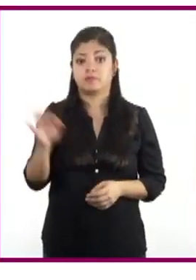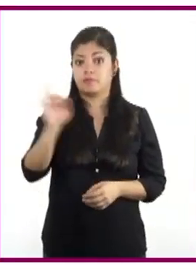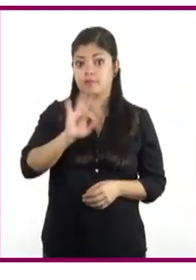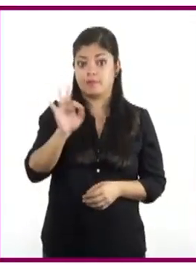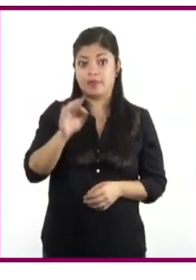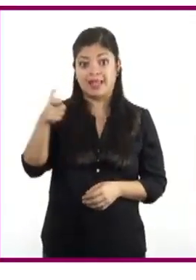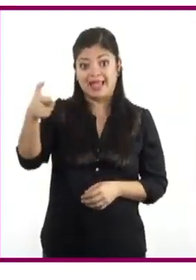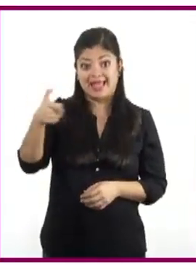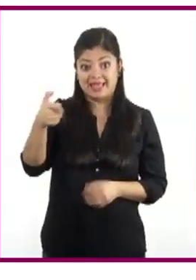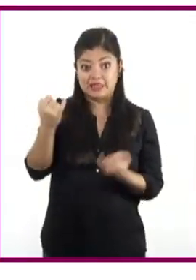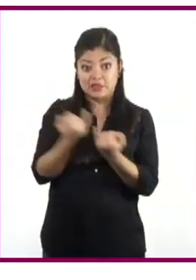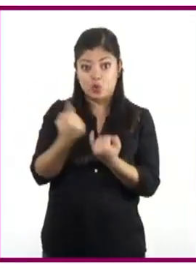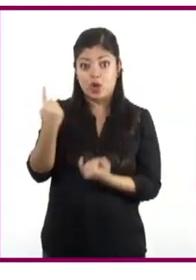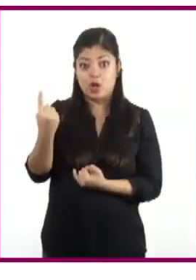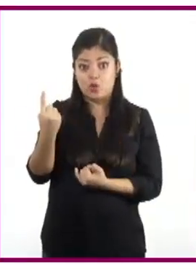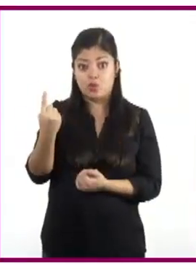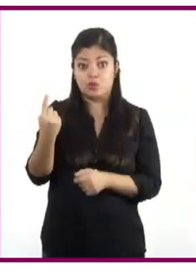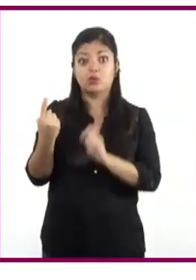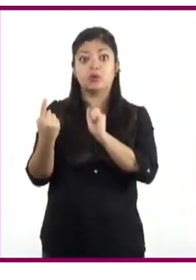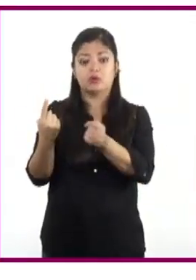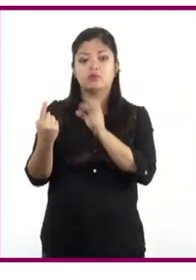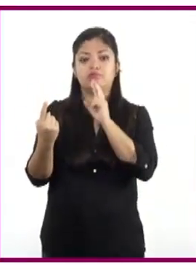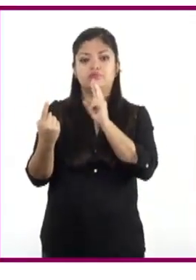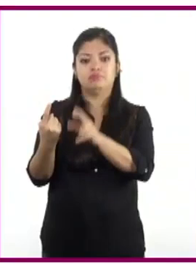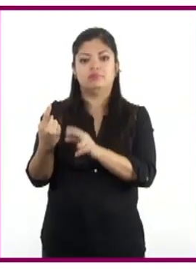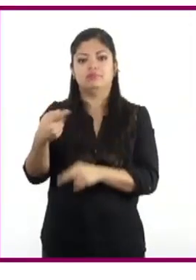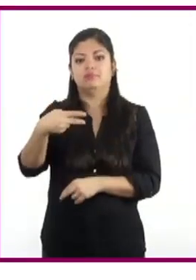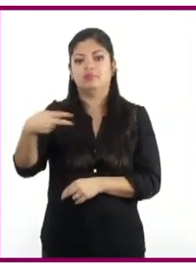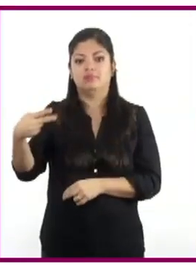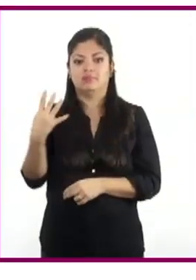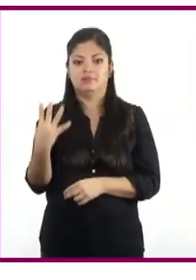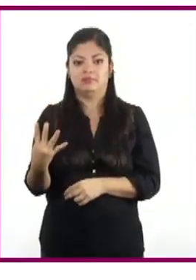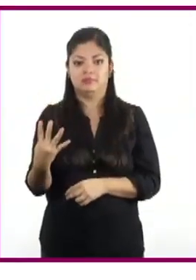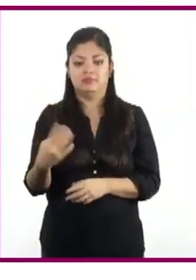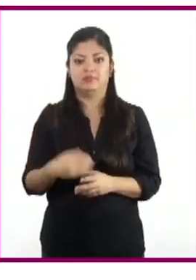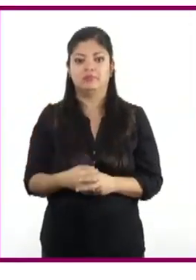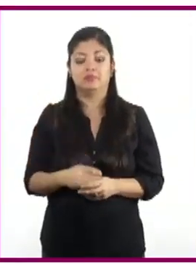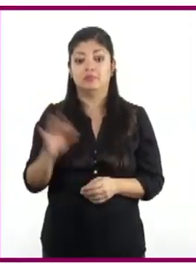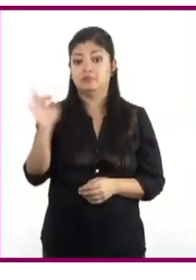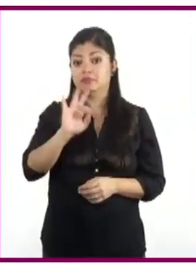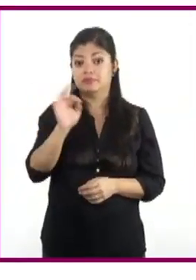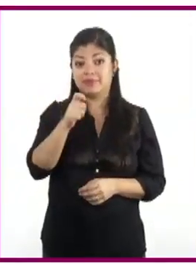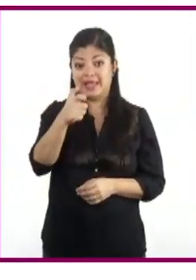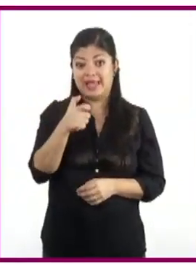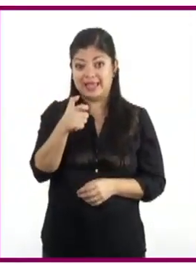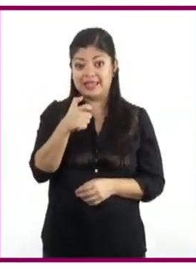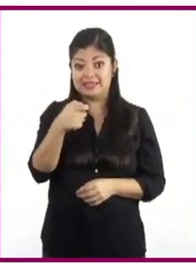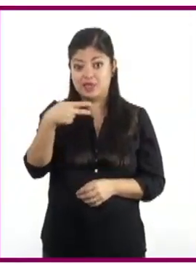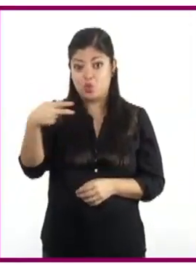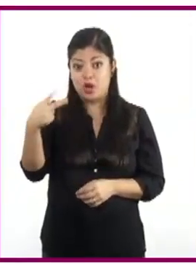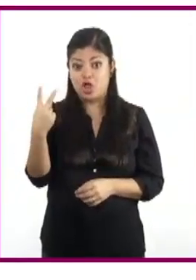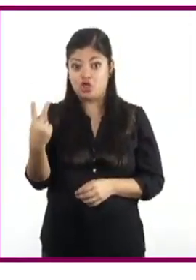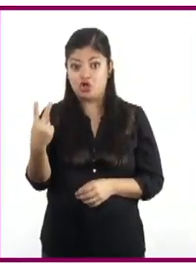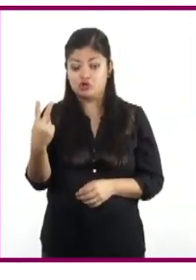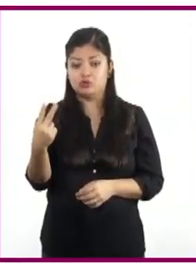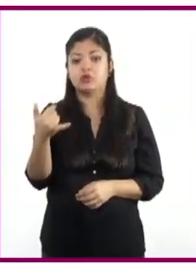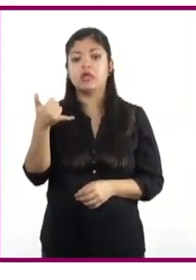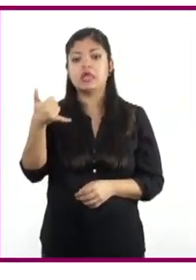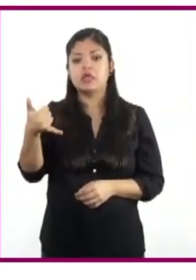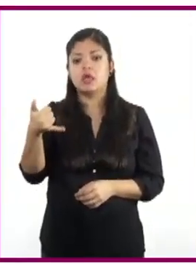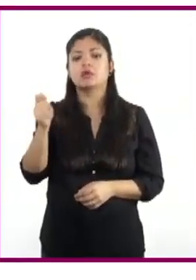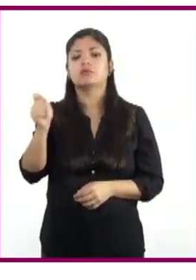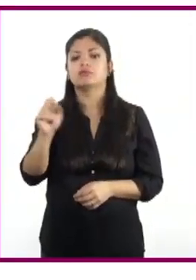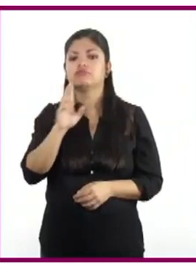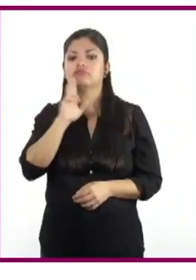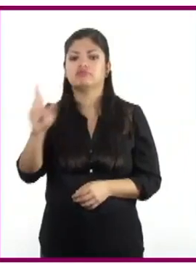X es igual a 1, entonces Y igual a 4. Si X es igual a 2, Y es